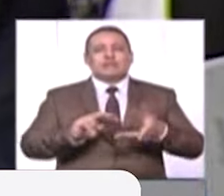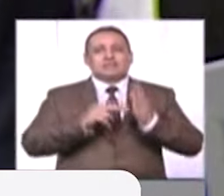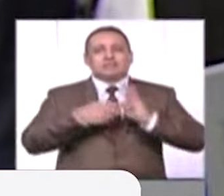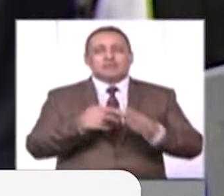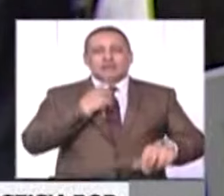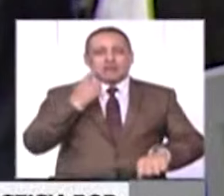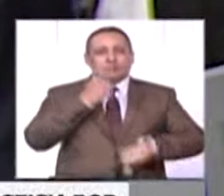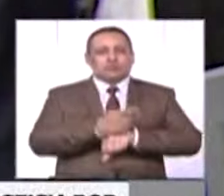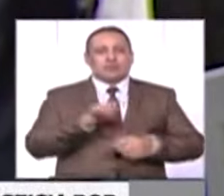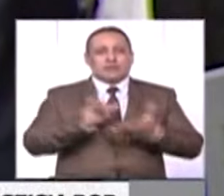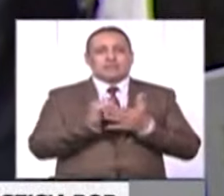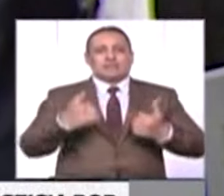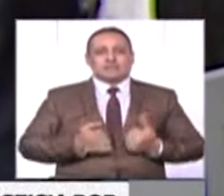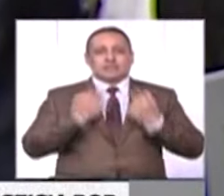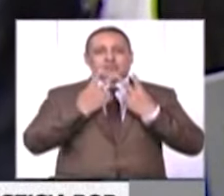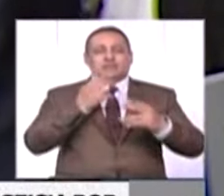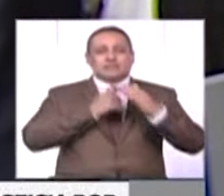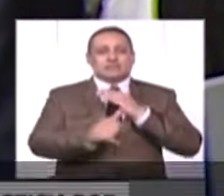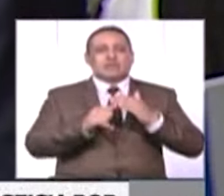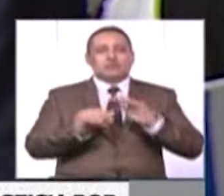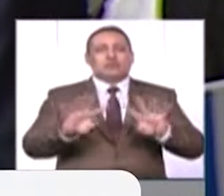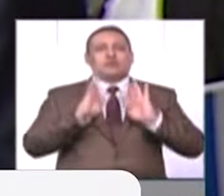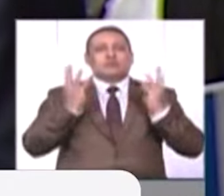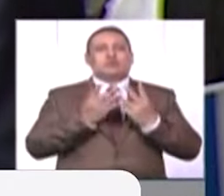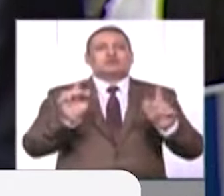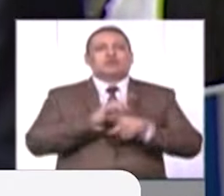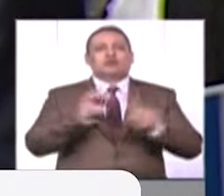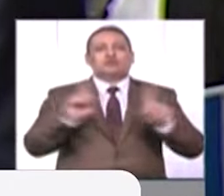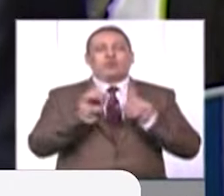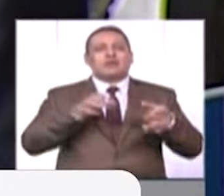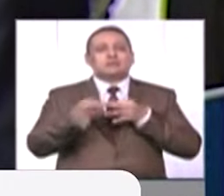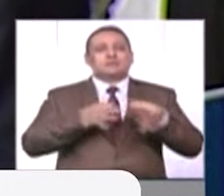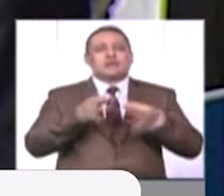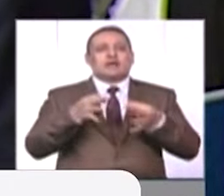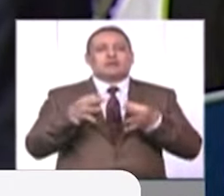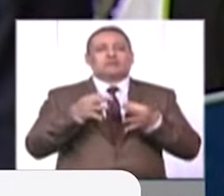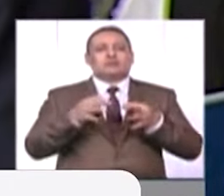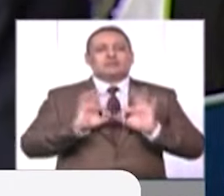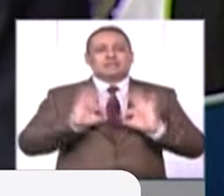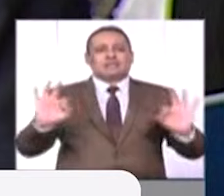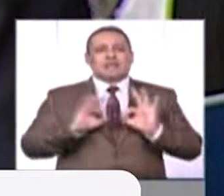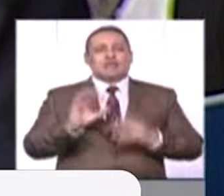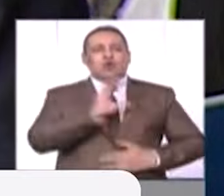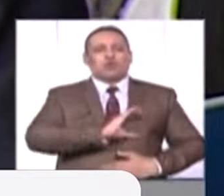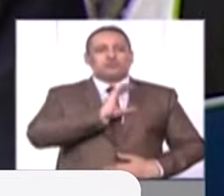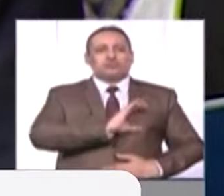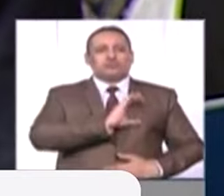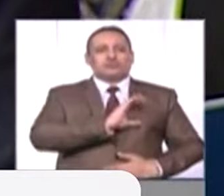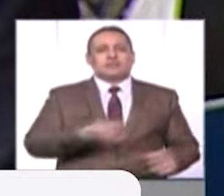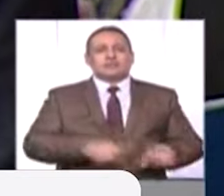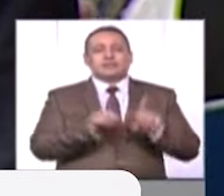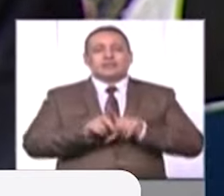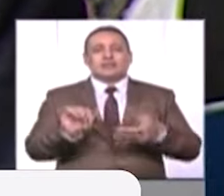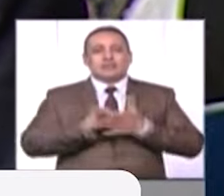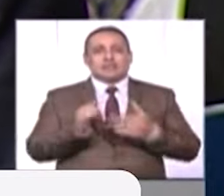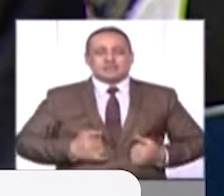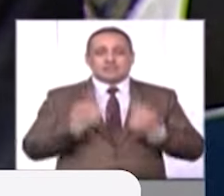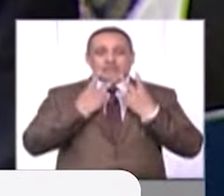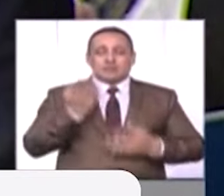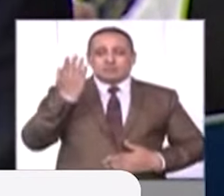8 meses cumple los 75 y es ahí donde, según la interpretación del Congreso de la República, la Junta Nacional de